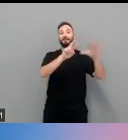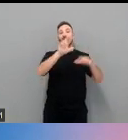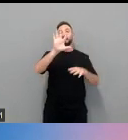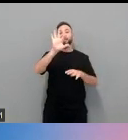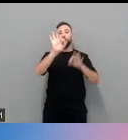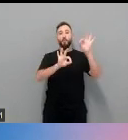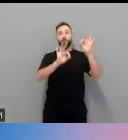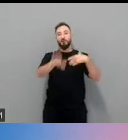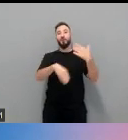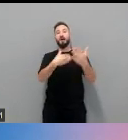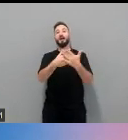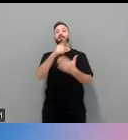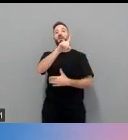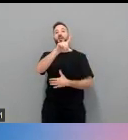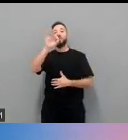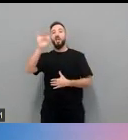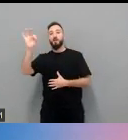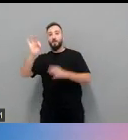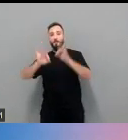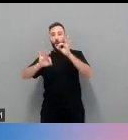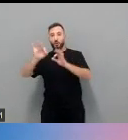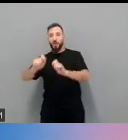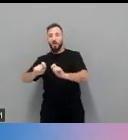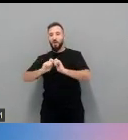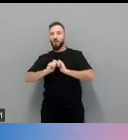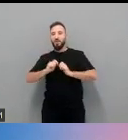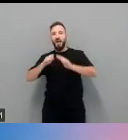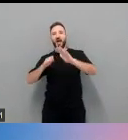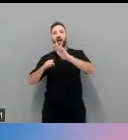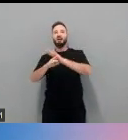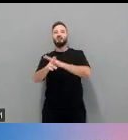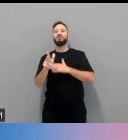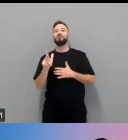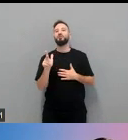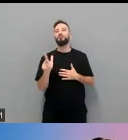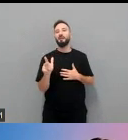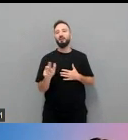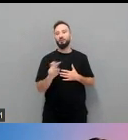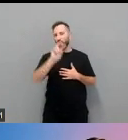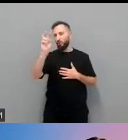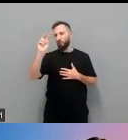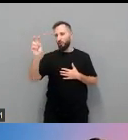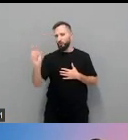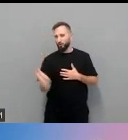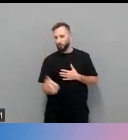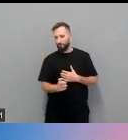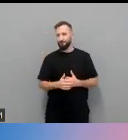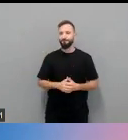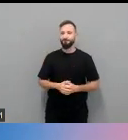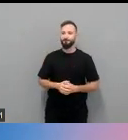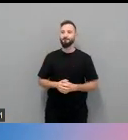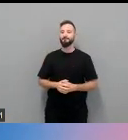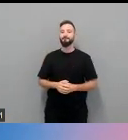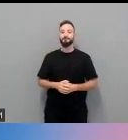100% pues nos da acceso a otro tipo de prestaciones.